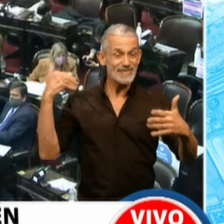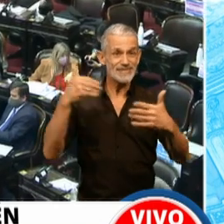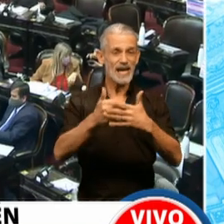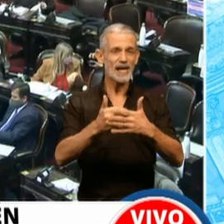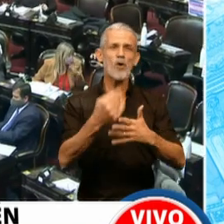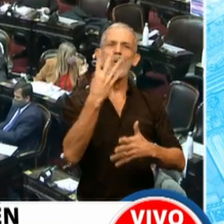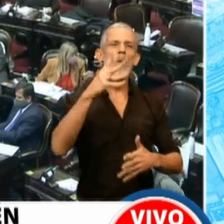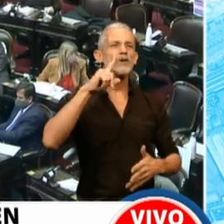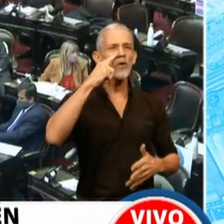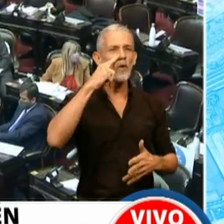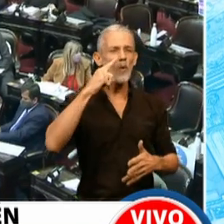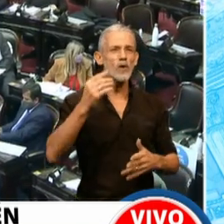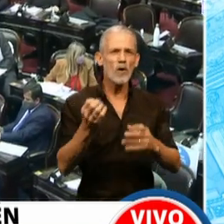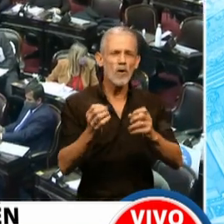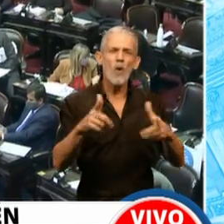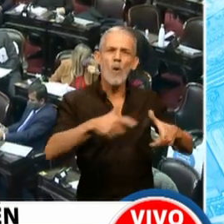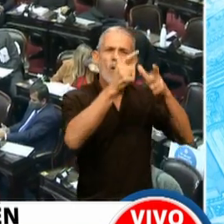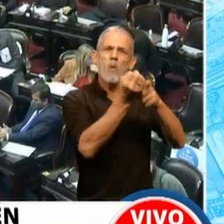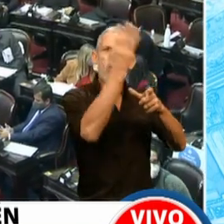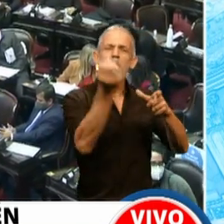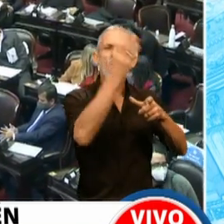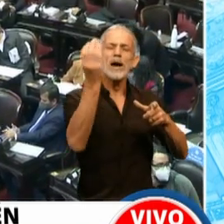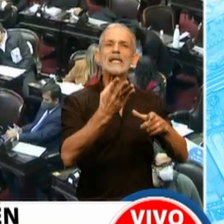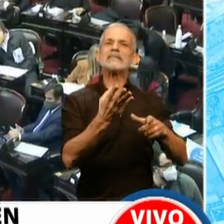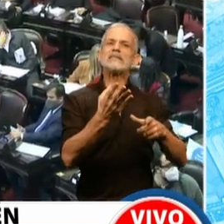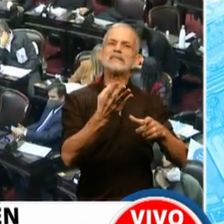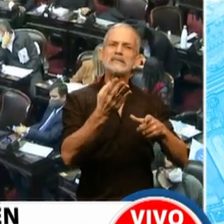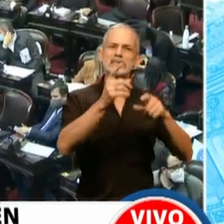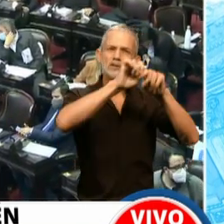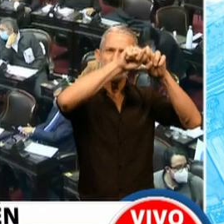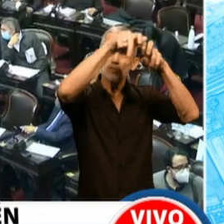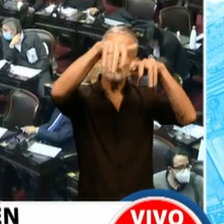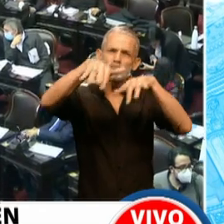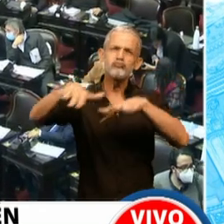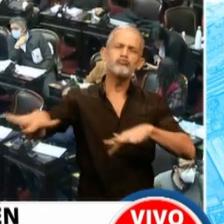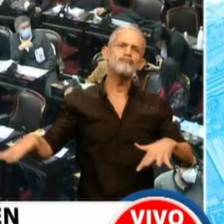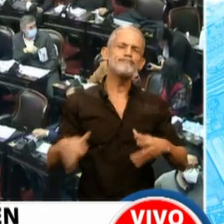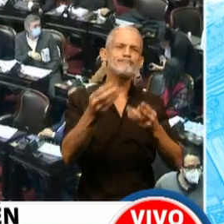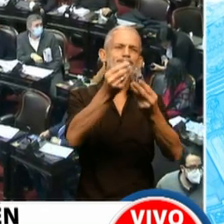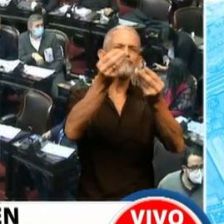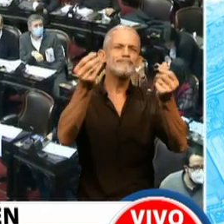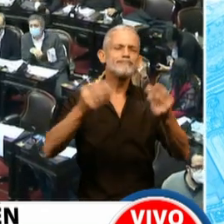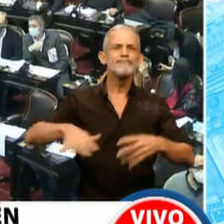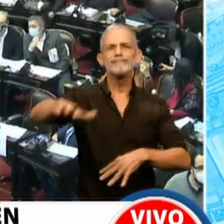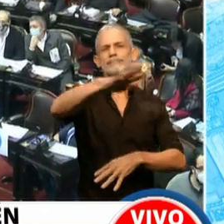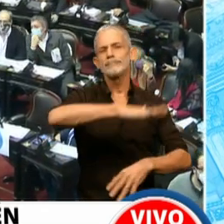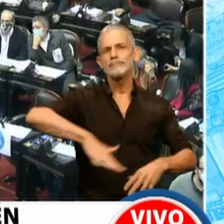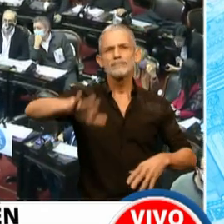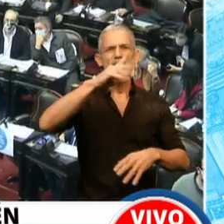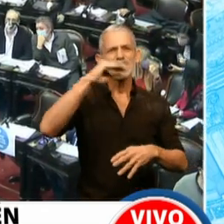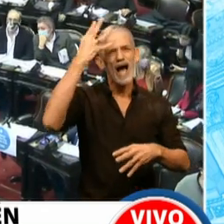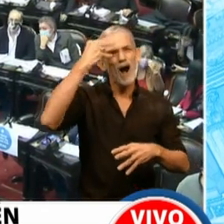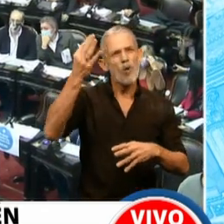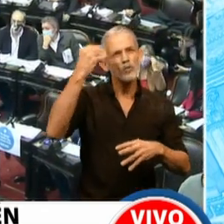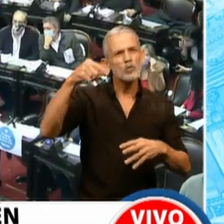14 de junio la erupción del volcán puyehue cubrió las cenizas de nuestra propia en nuestra provincia de villa la angostura